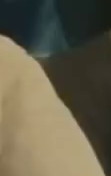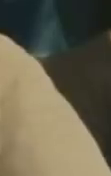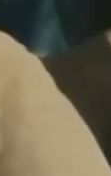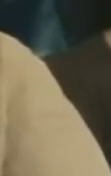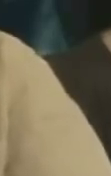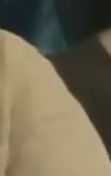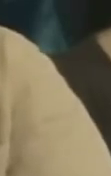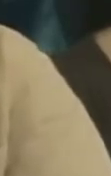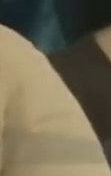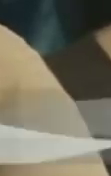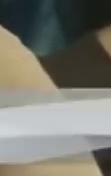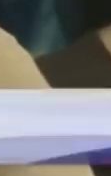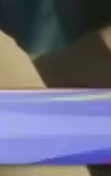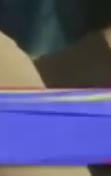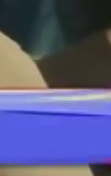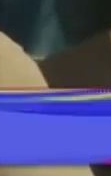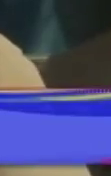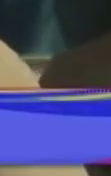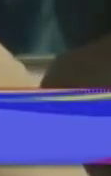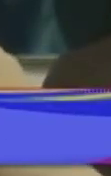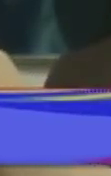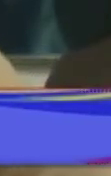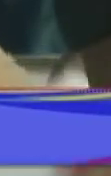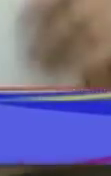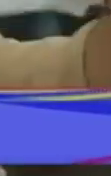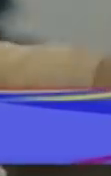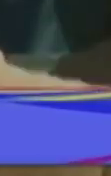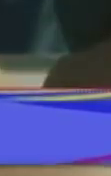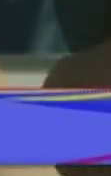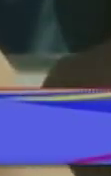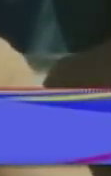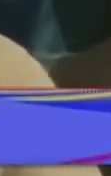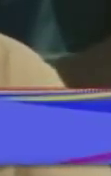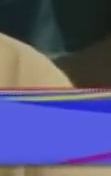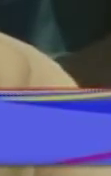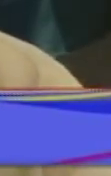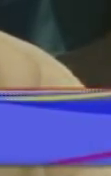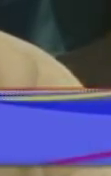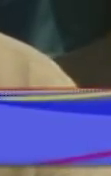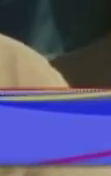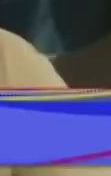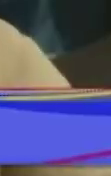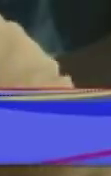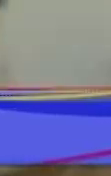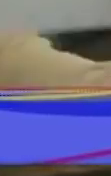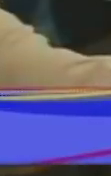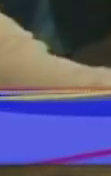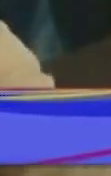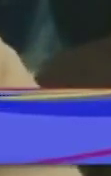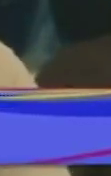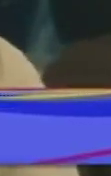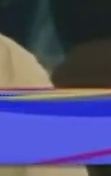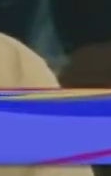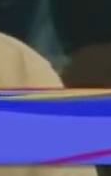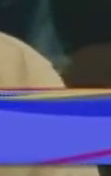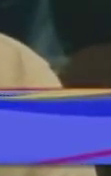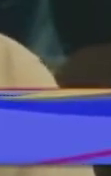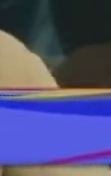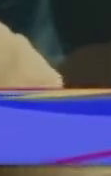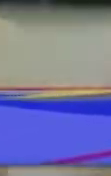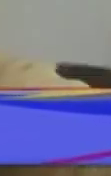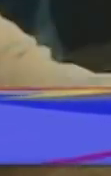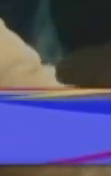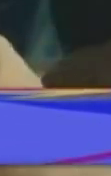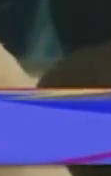Gracias, presidente. Gracias. Desde aquí, de estas tierras libertarias carabobeñas, le mandamos un saludo